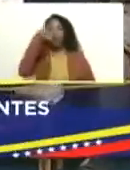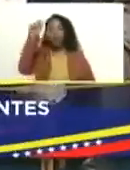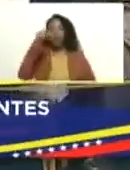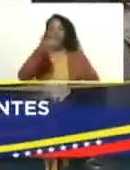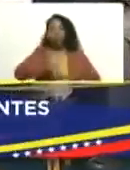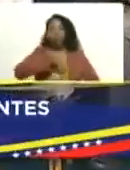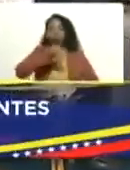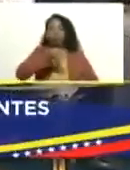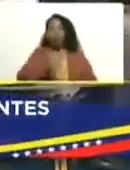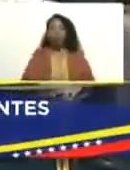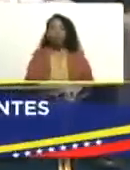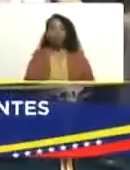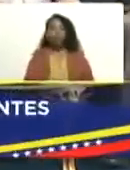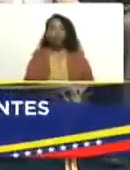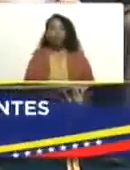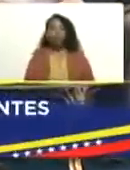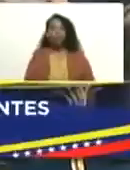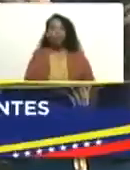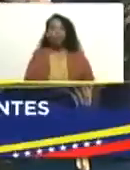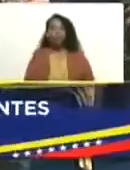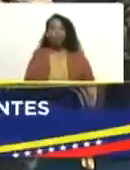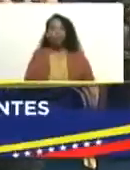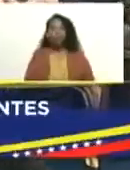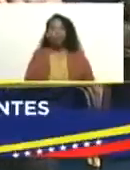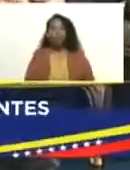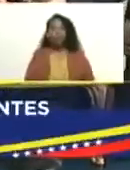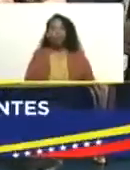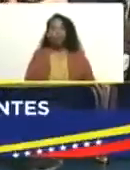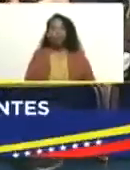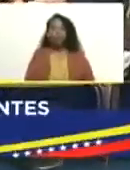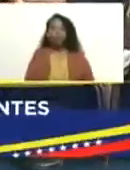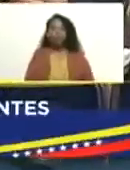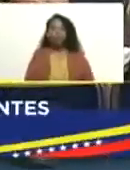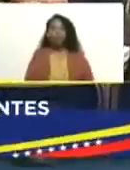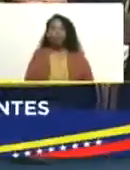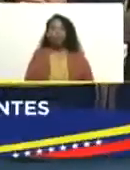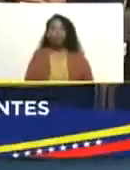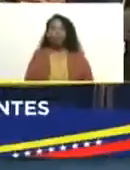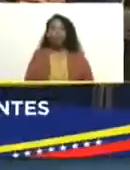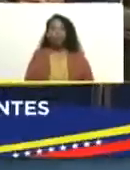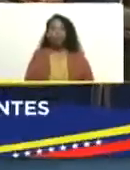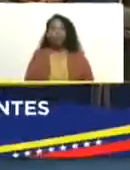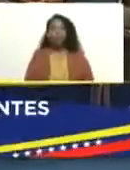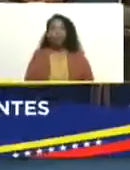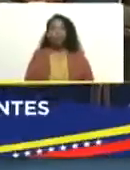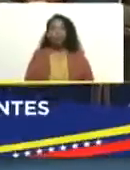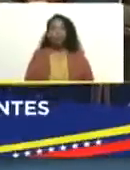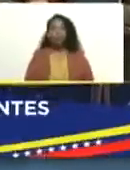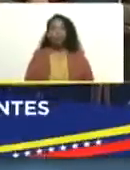Moros, presidente constitucional de la República Bolivariana de Venezuela.